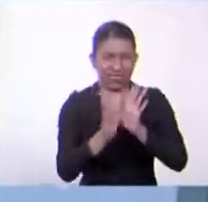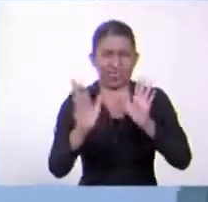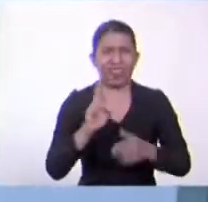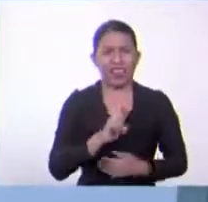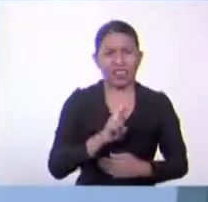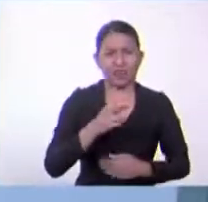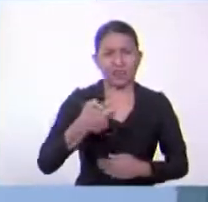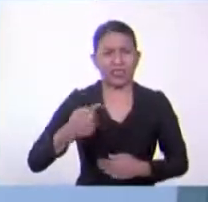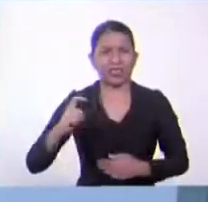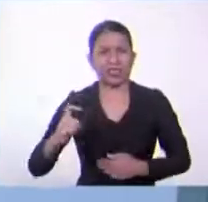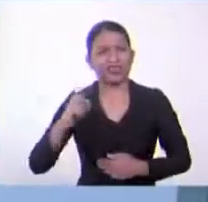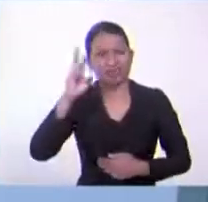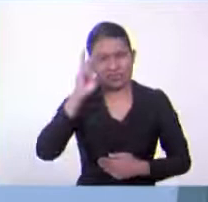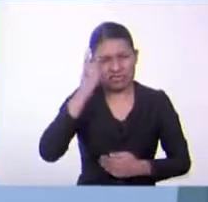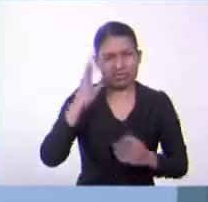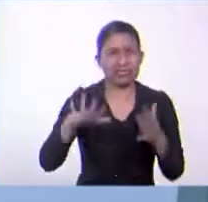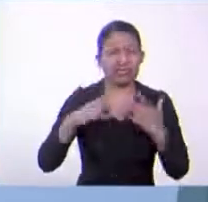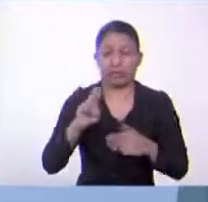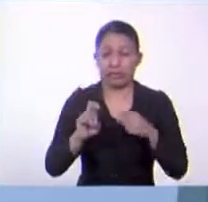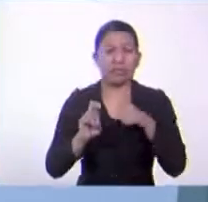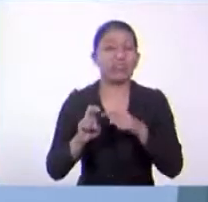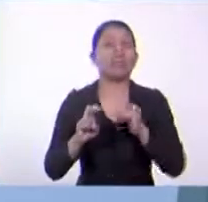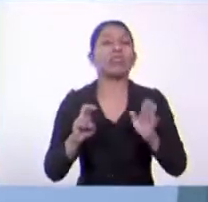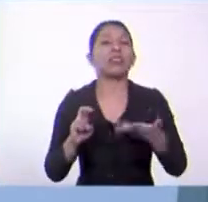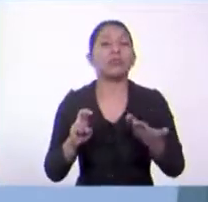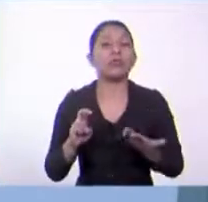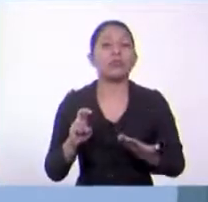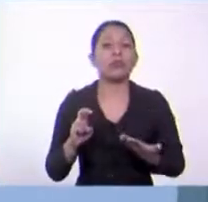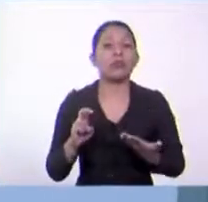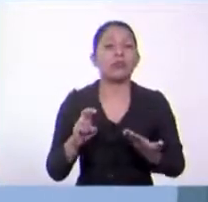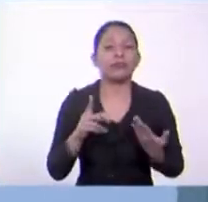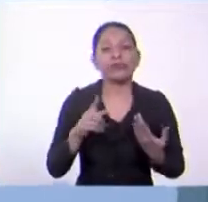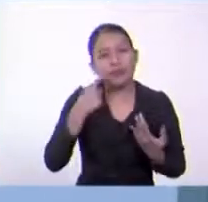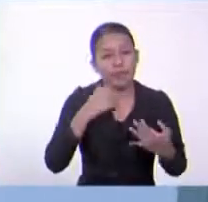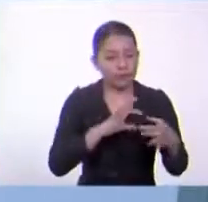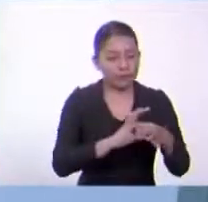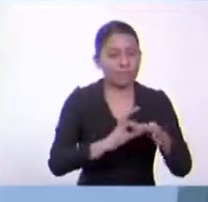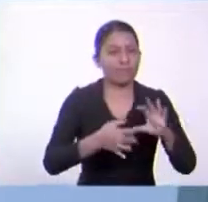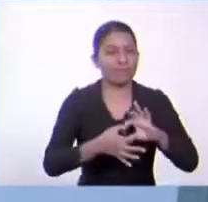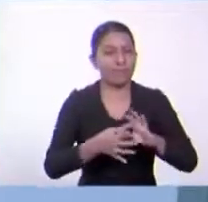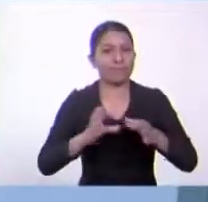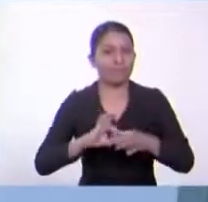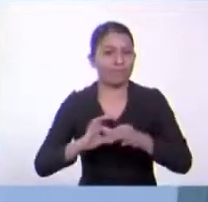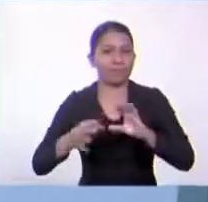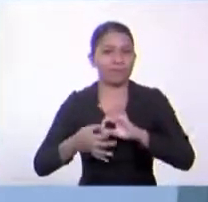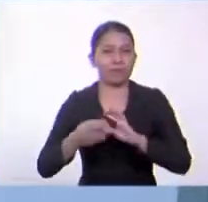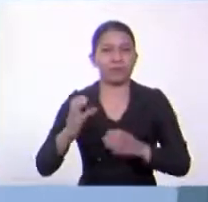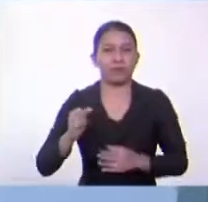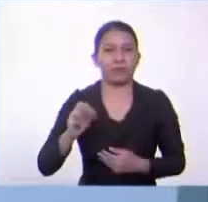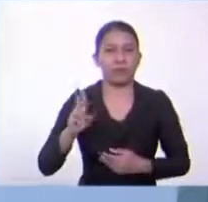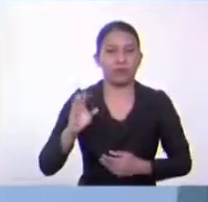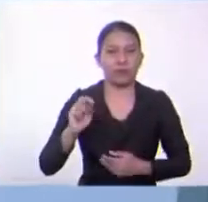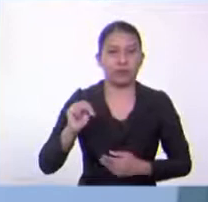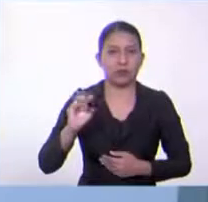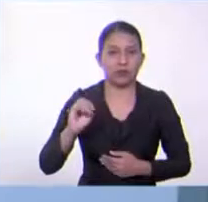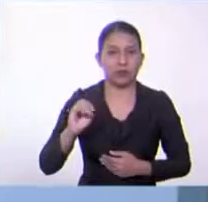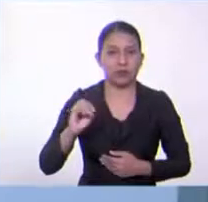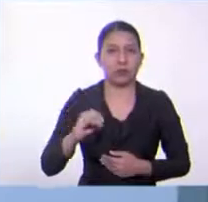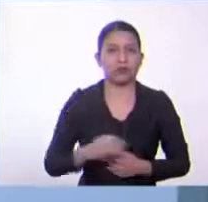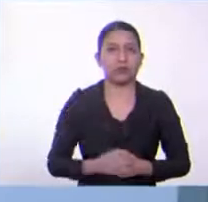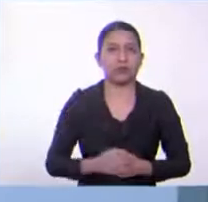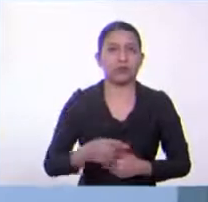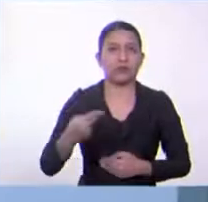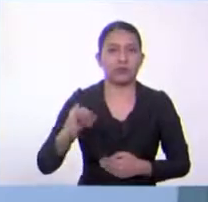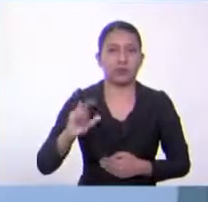R prácticamente es una cadena compuesta de carbonos e hidrógenos.